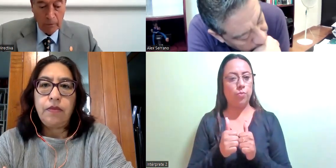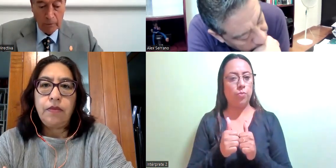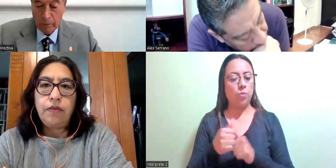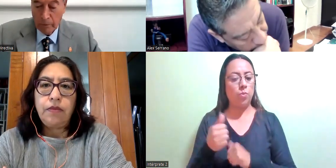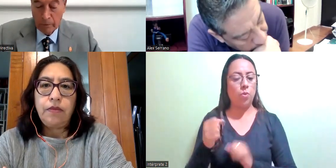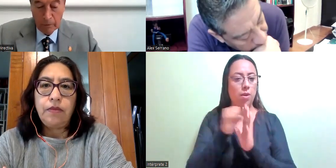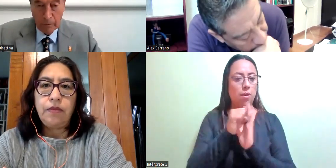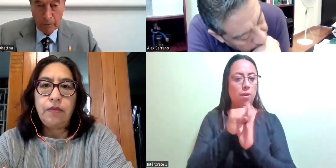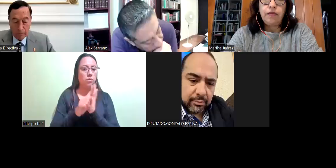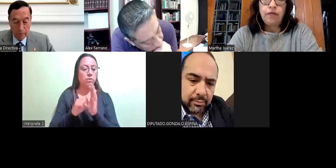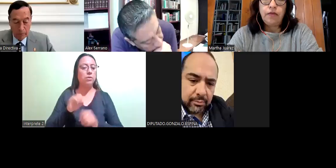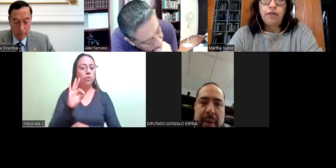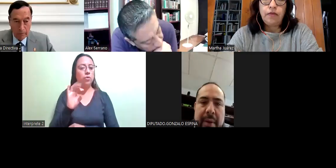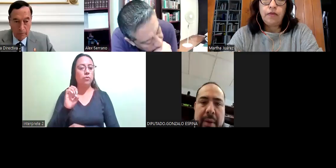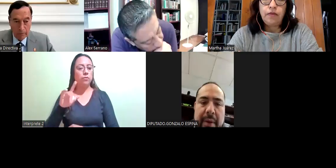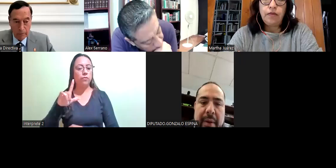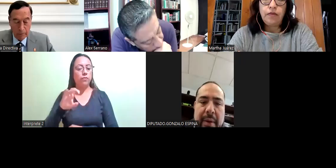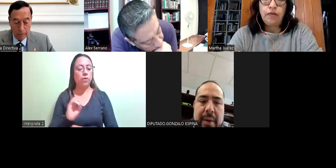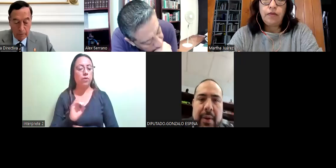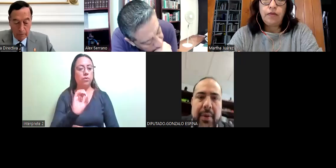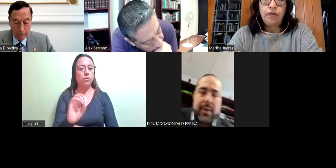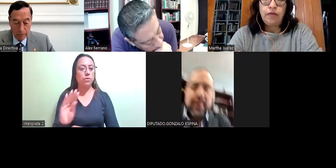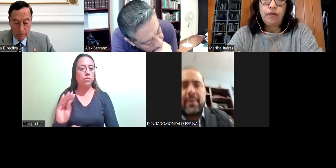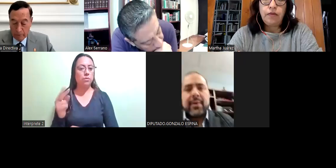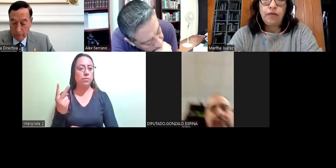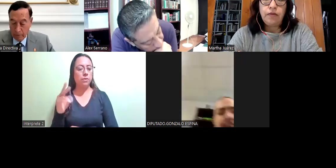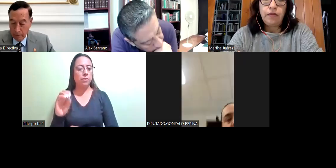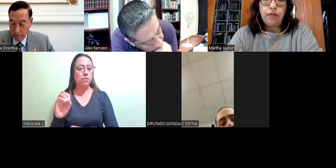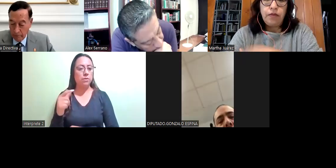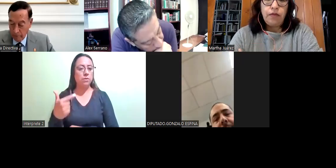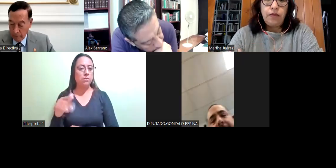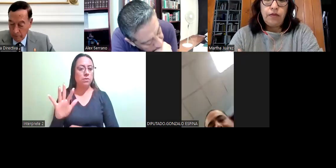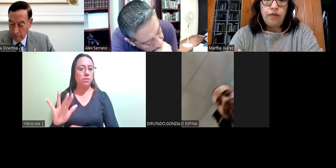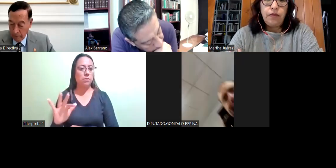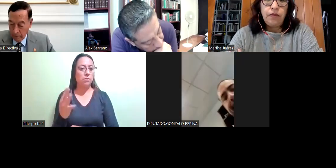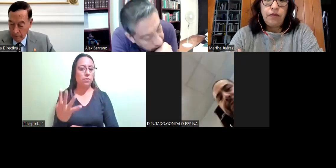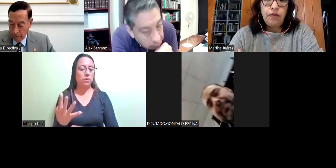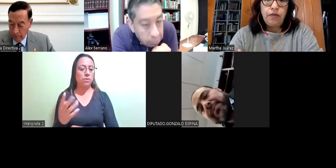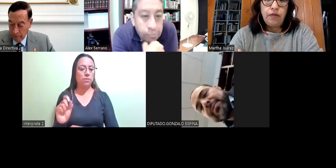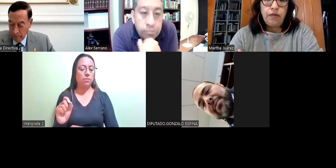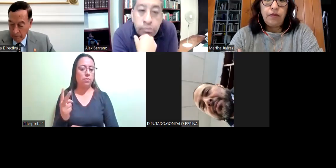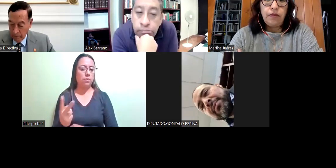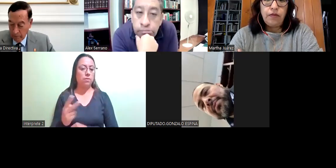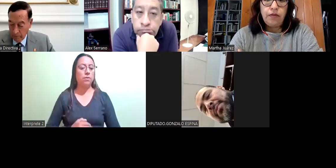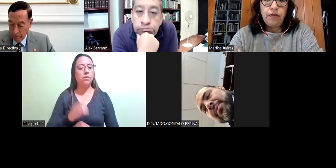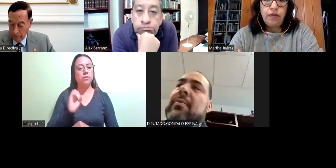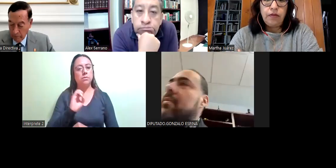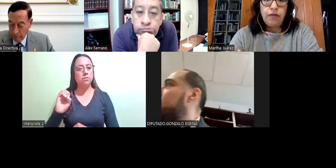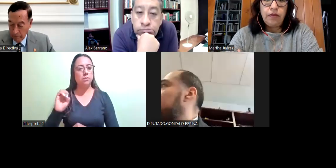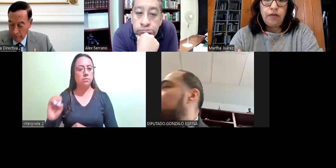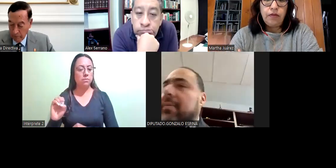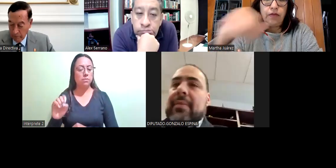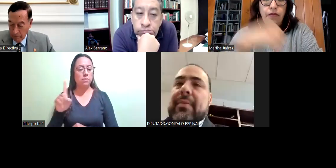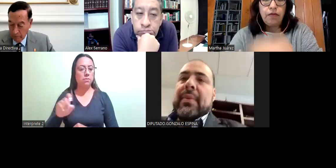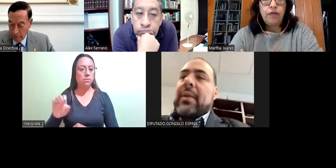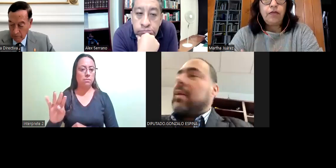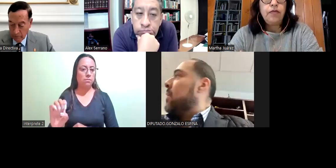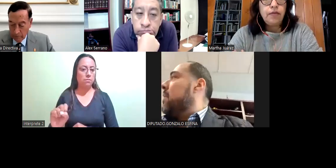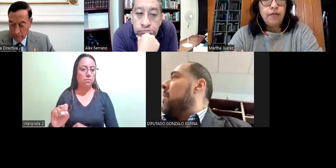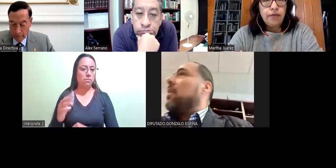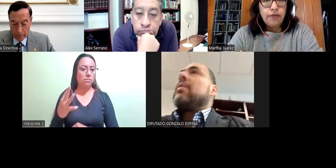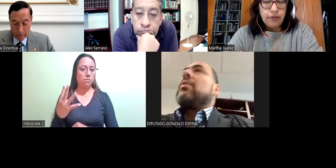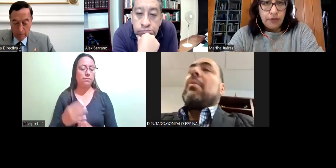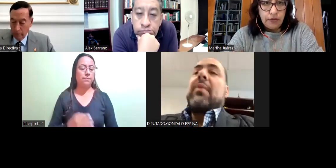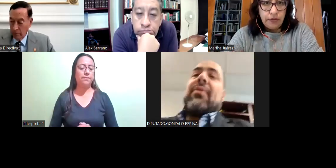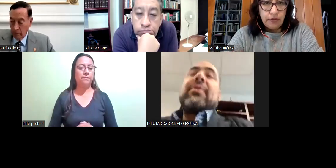con número de folio 092 07 54 22 000 164. Requeda